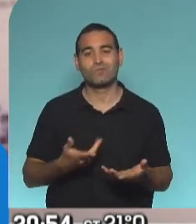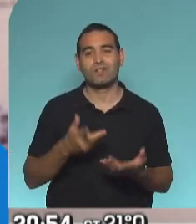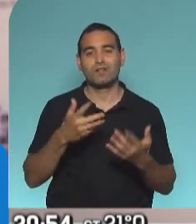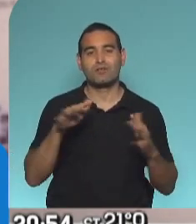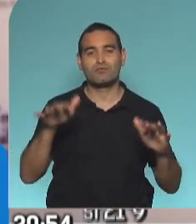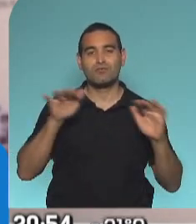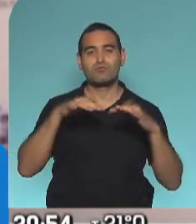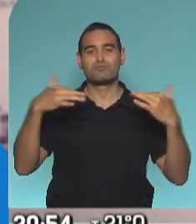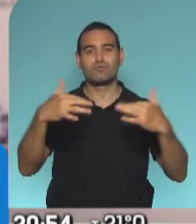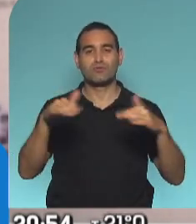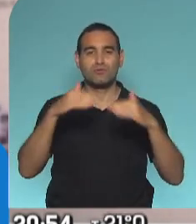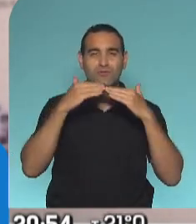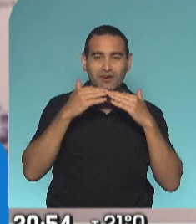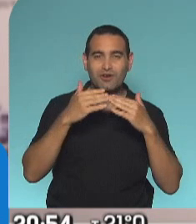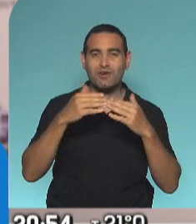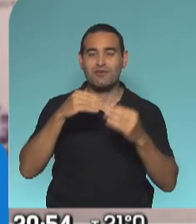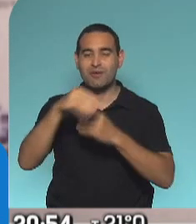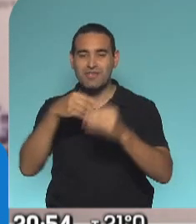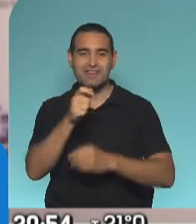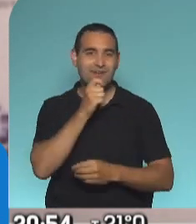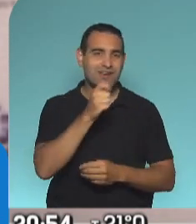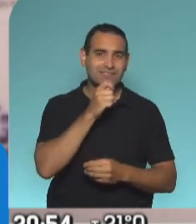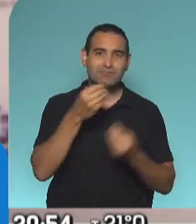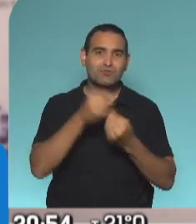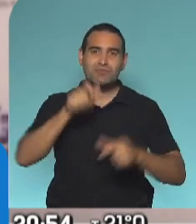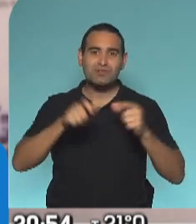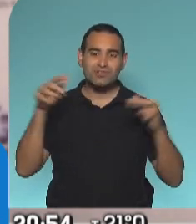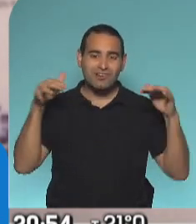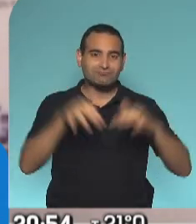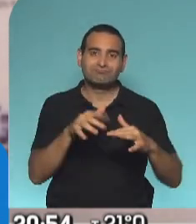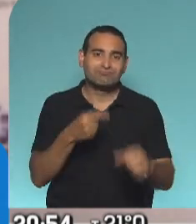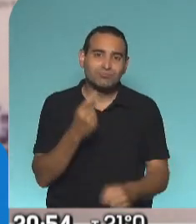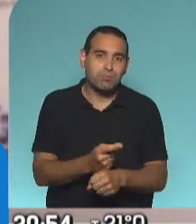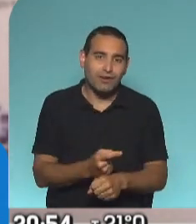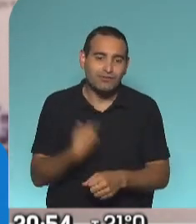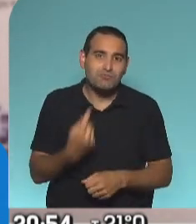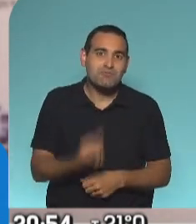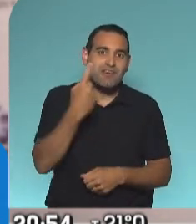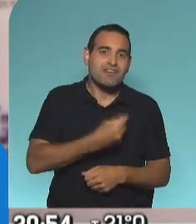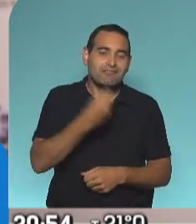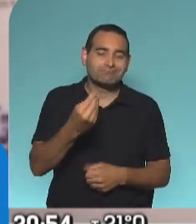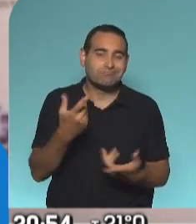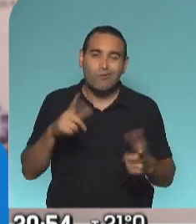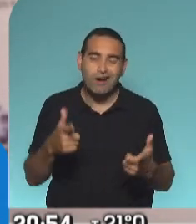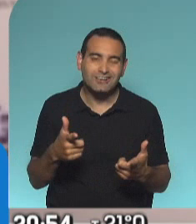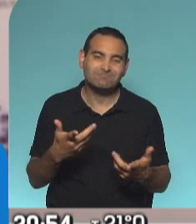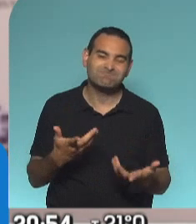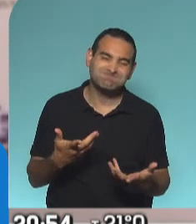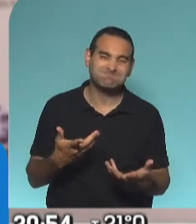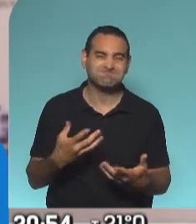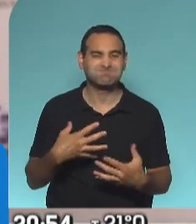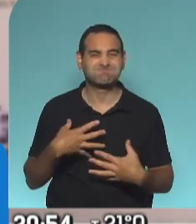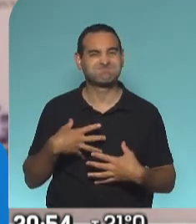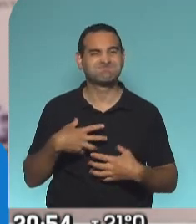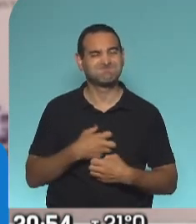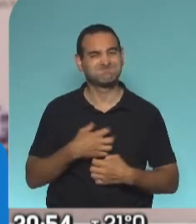público como la prensa, como toda mi familia, como un montón de gente que me encantaría que esté acá por ser la primera vez que clasifico, no esté, y eso te da como